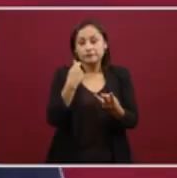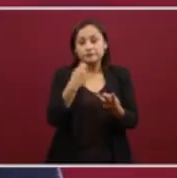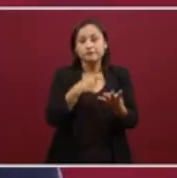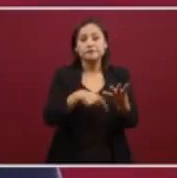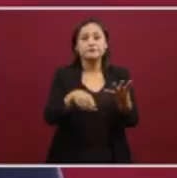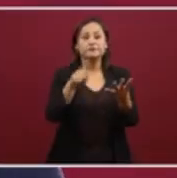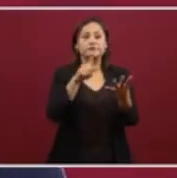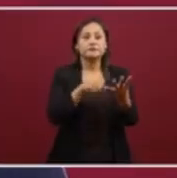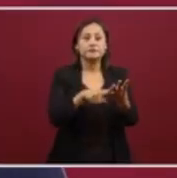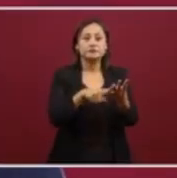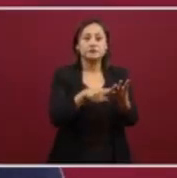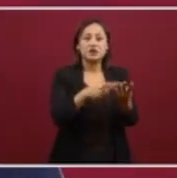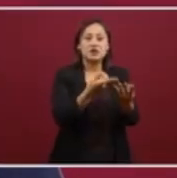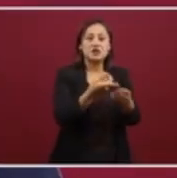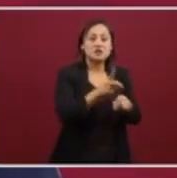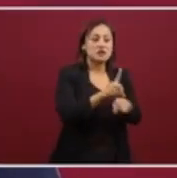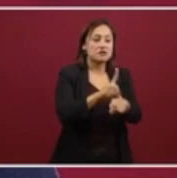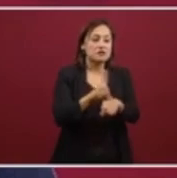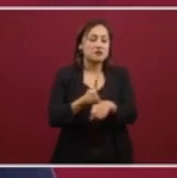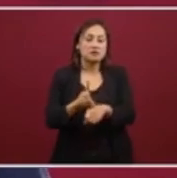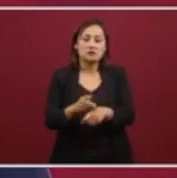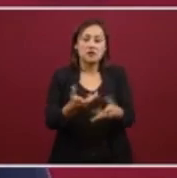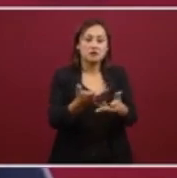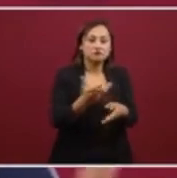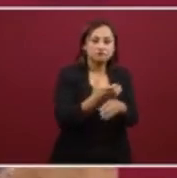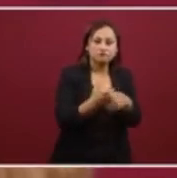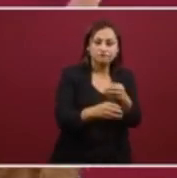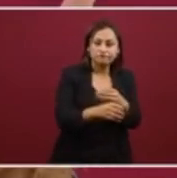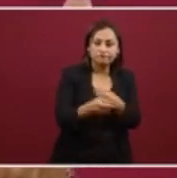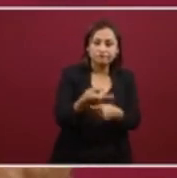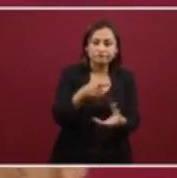gasto de operación y